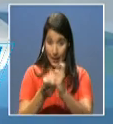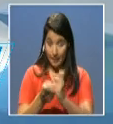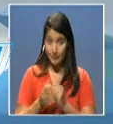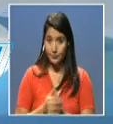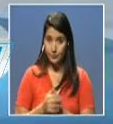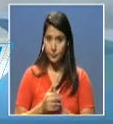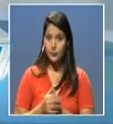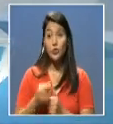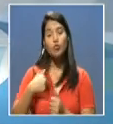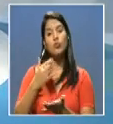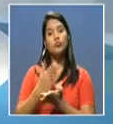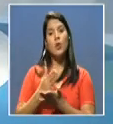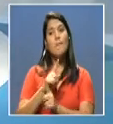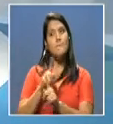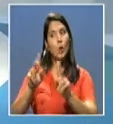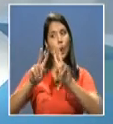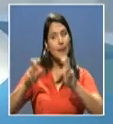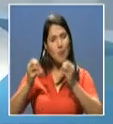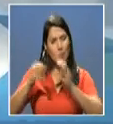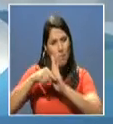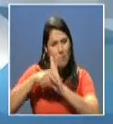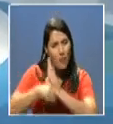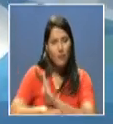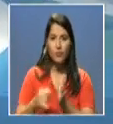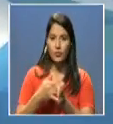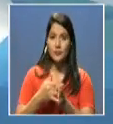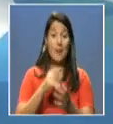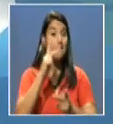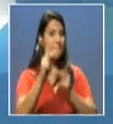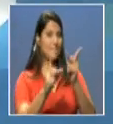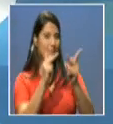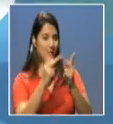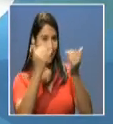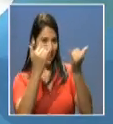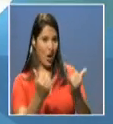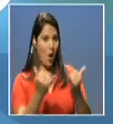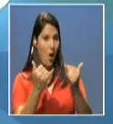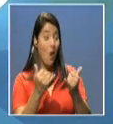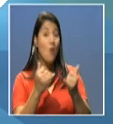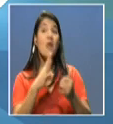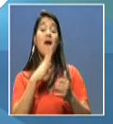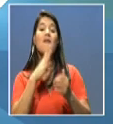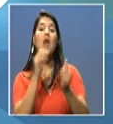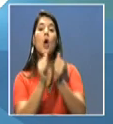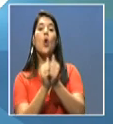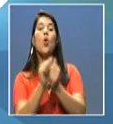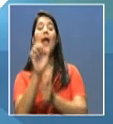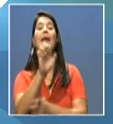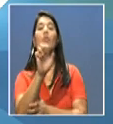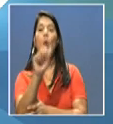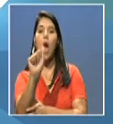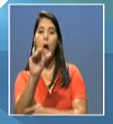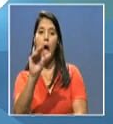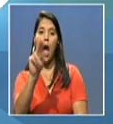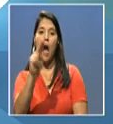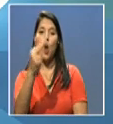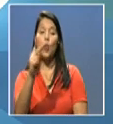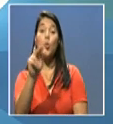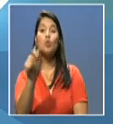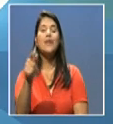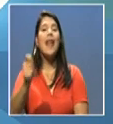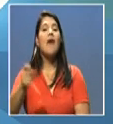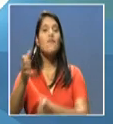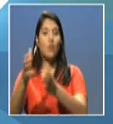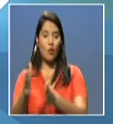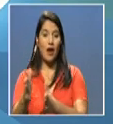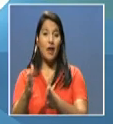el tema es sumamente profundo y delicado. Perfecto, vamos a incorporar entonces a don Ewald Acuña, abogado penalista que nos acompaña vía telefónica. Muy